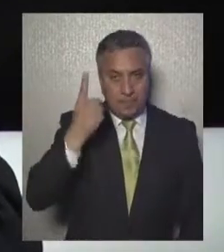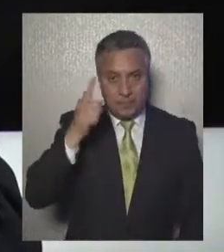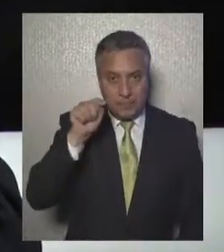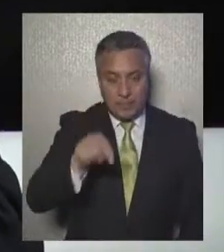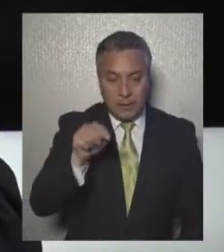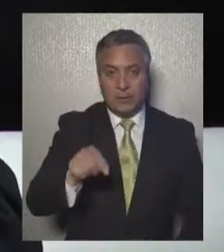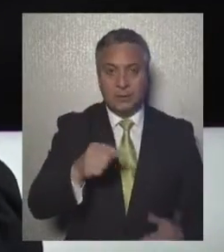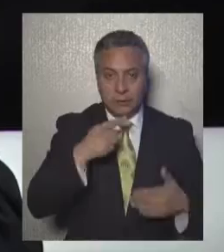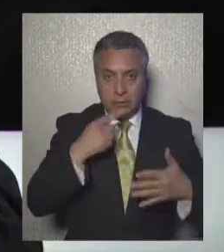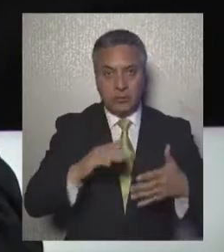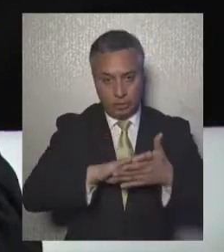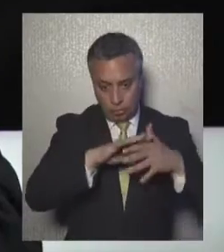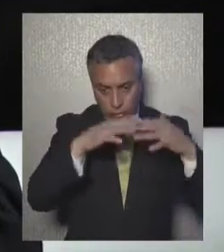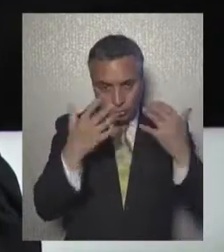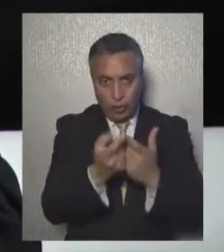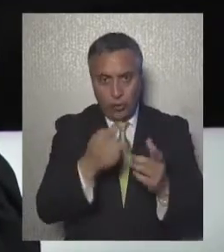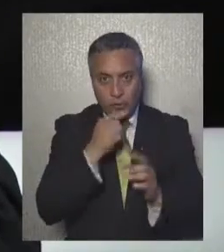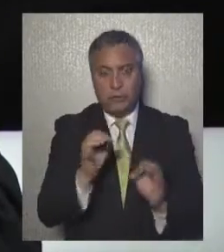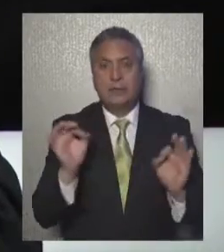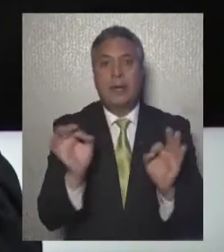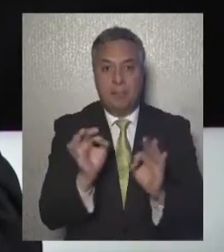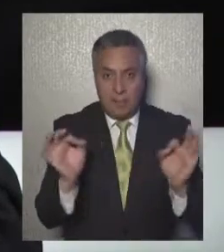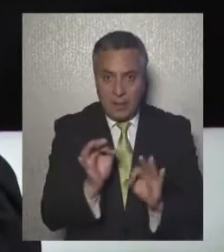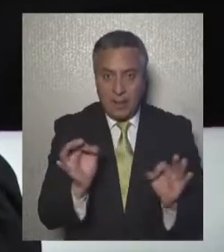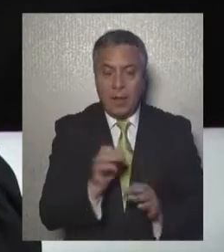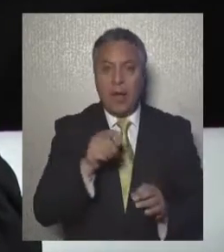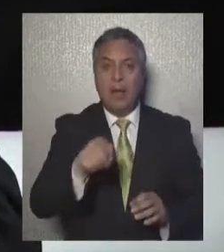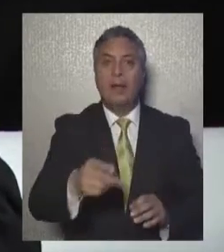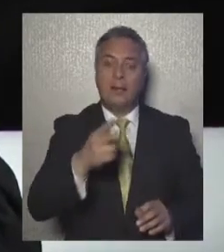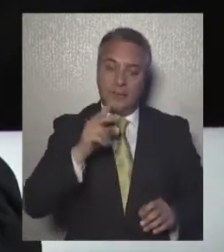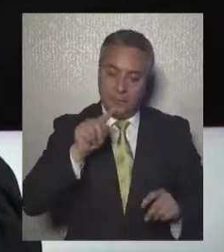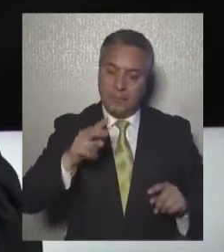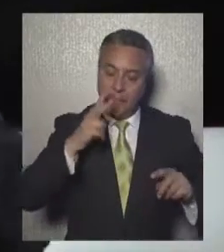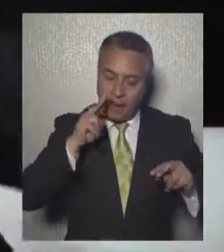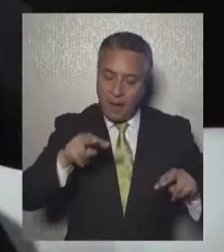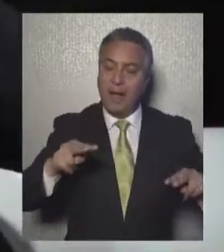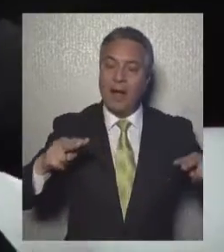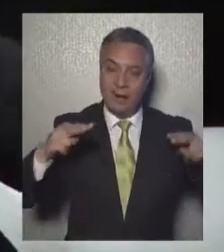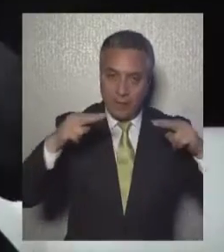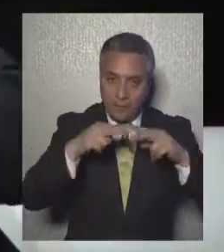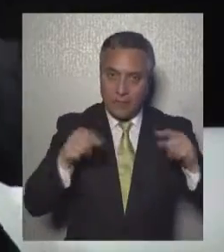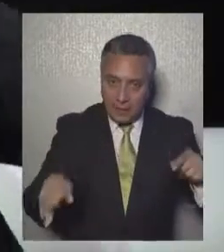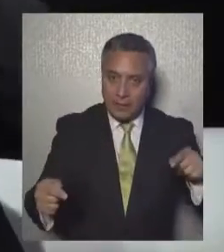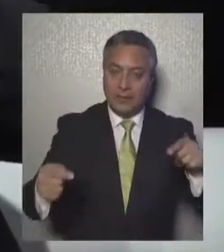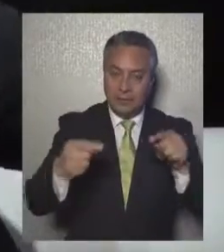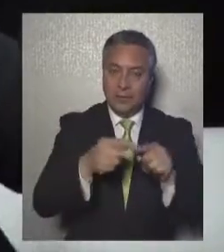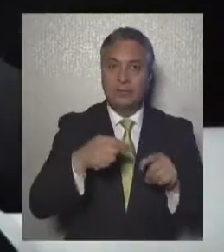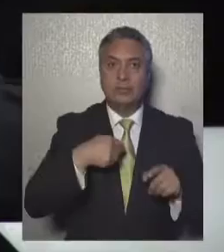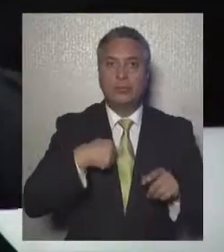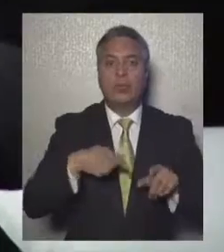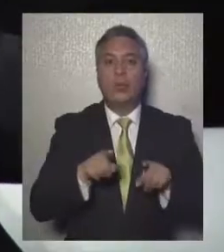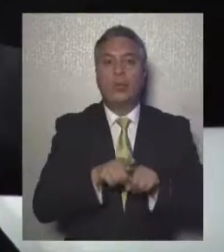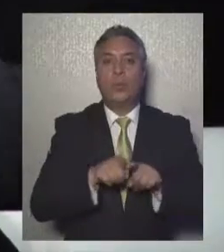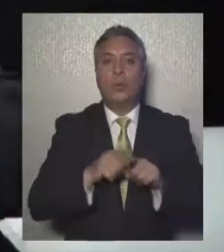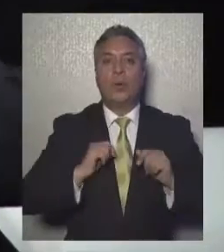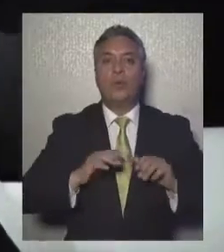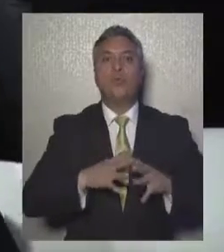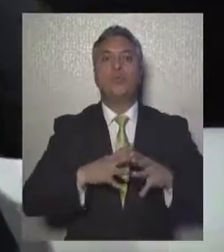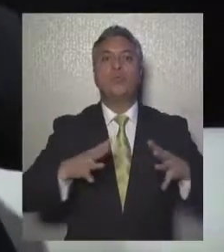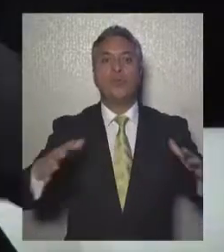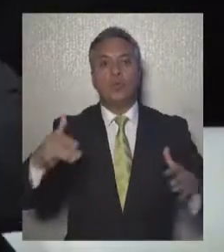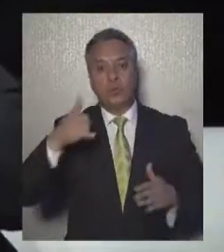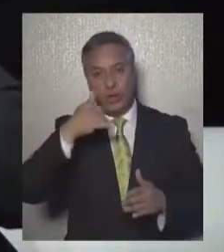de factores tiene que ver con que nos quedamos demasiado